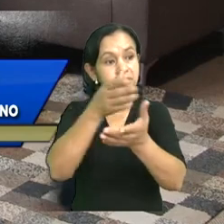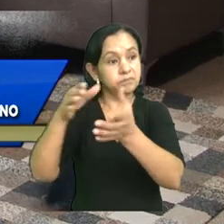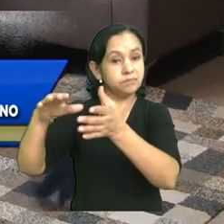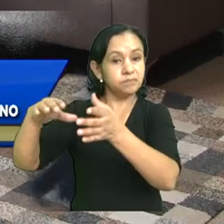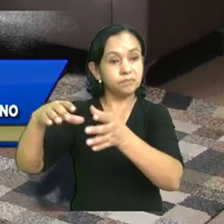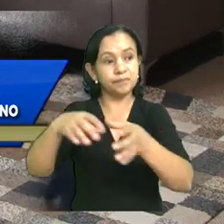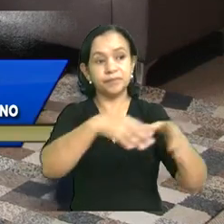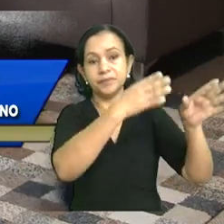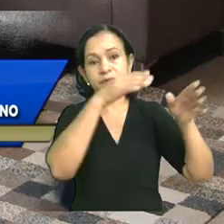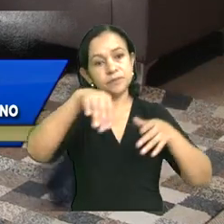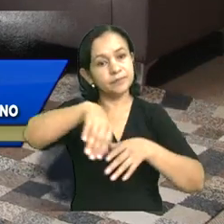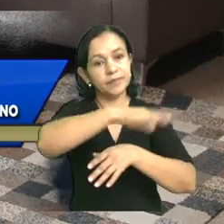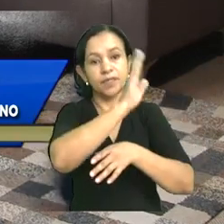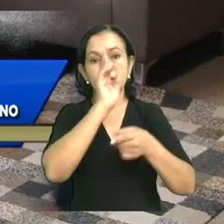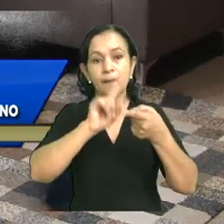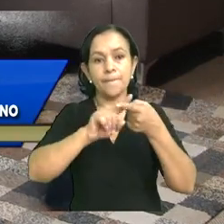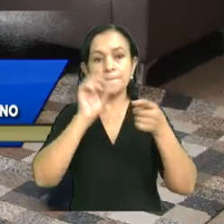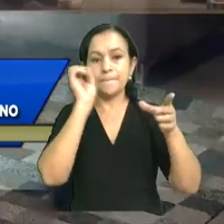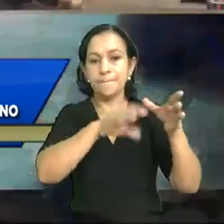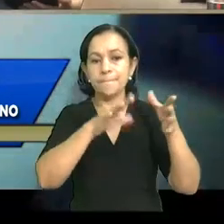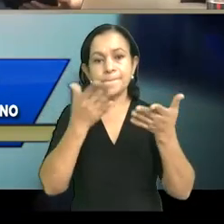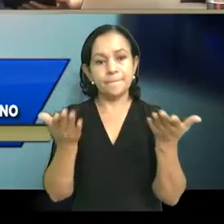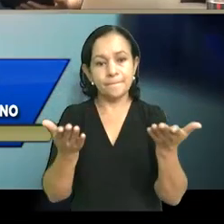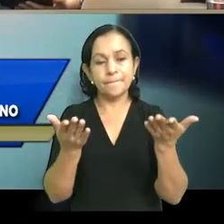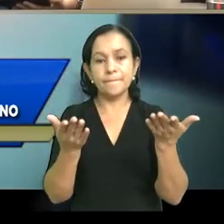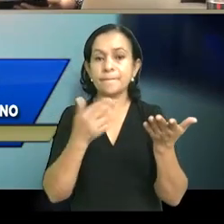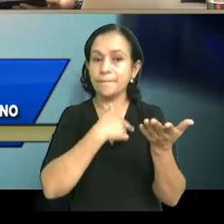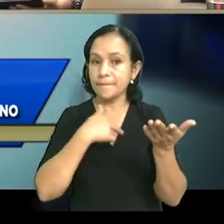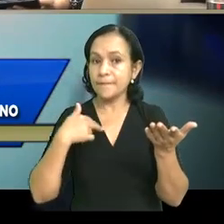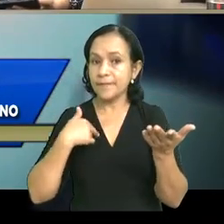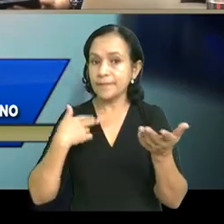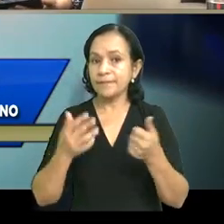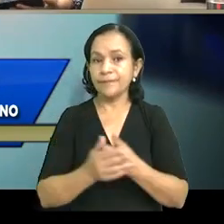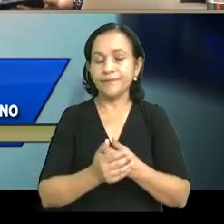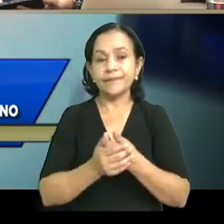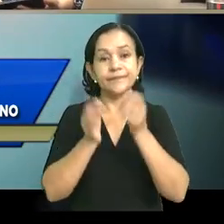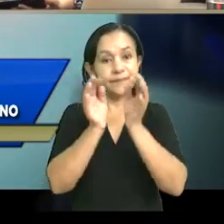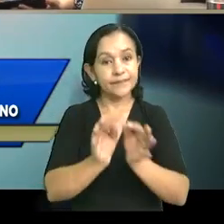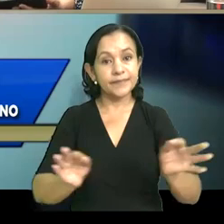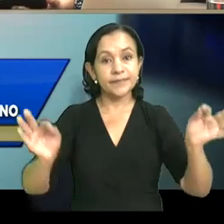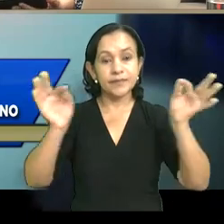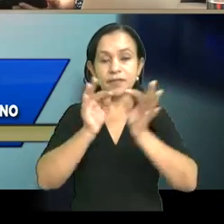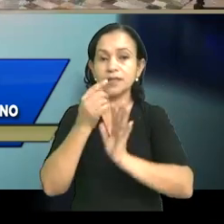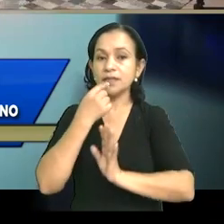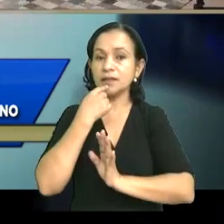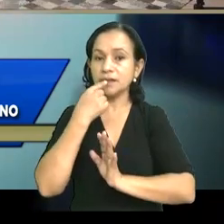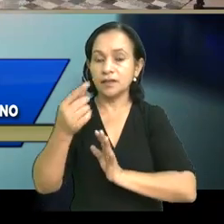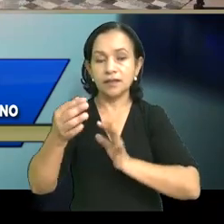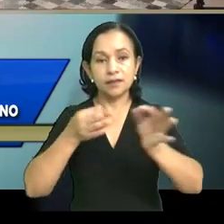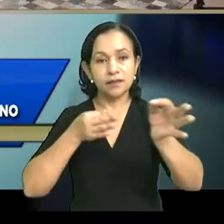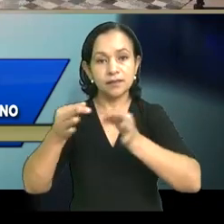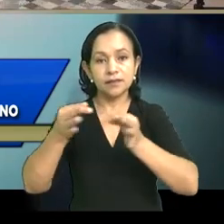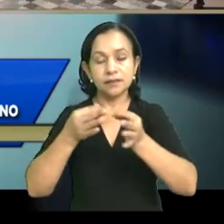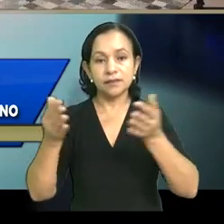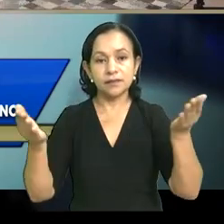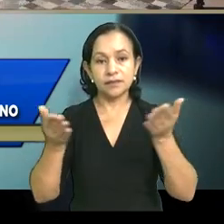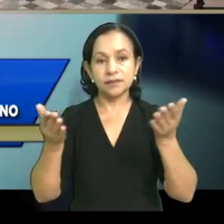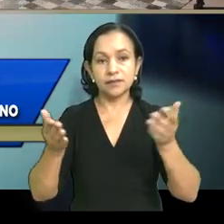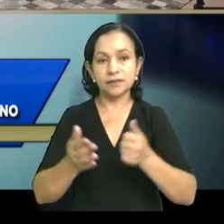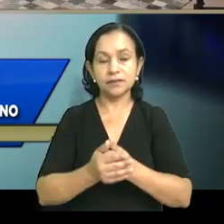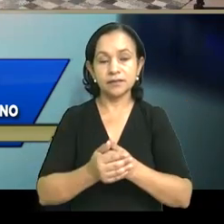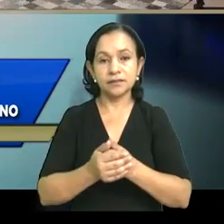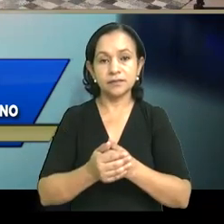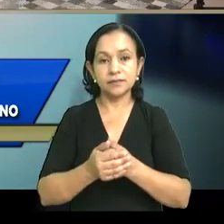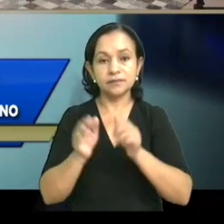apoya también para recopilar, trasladar. Y eso vale mencionar que es como, por decirlo así, con una